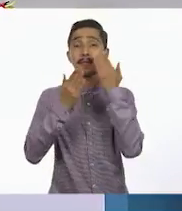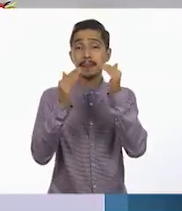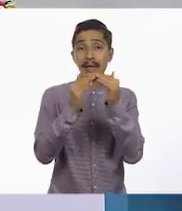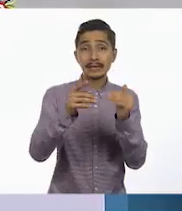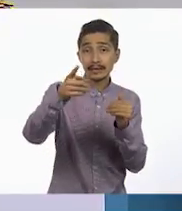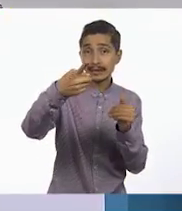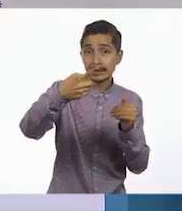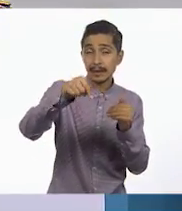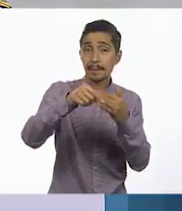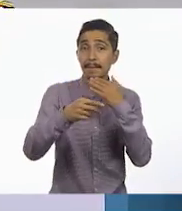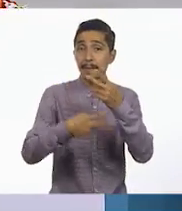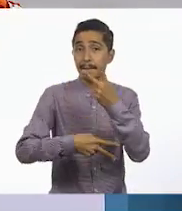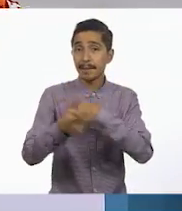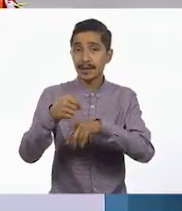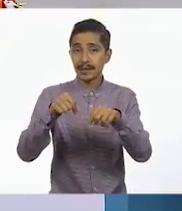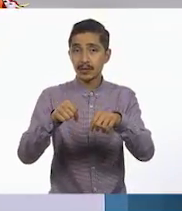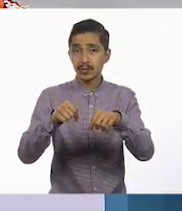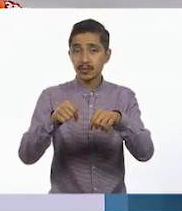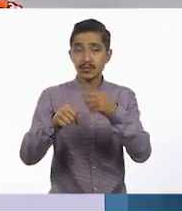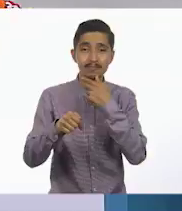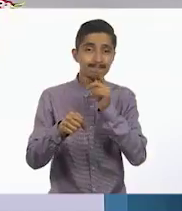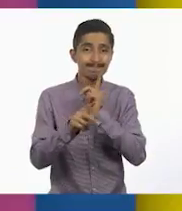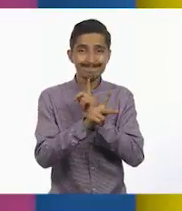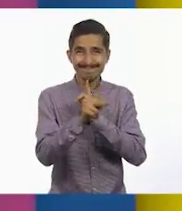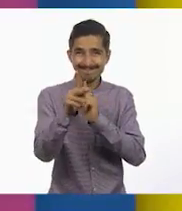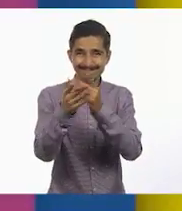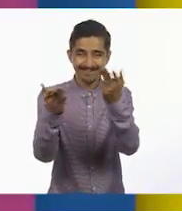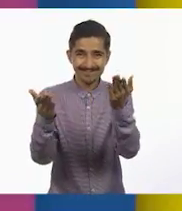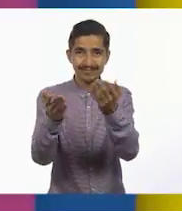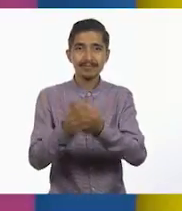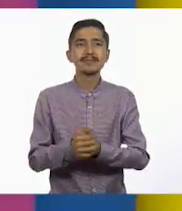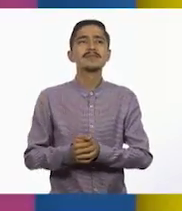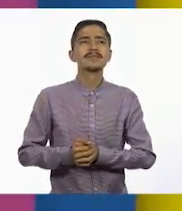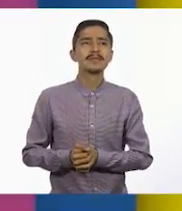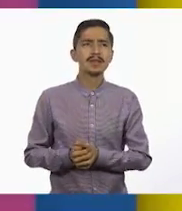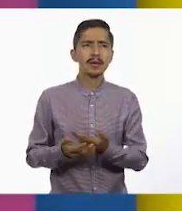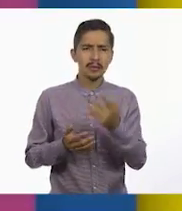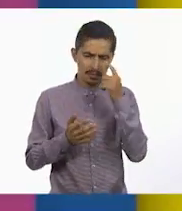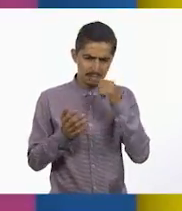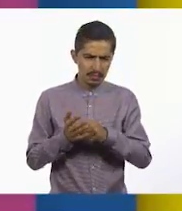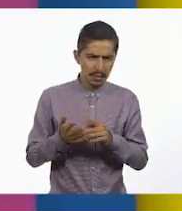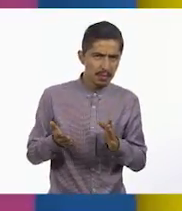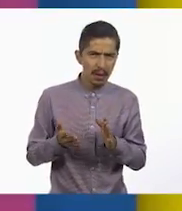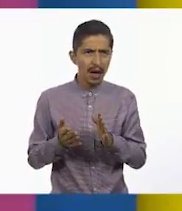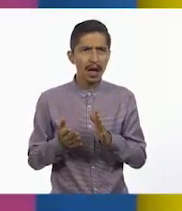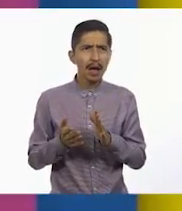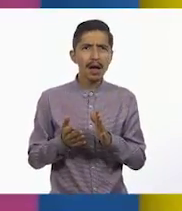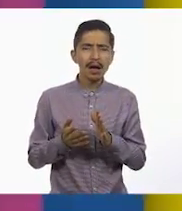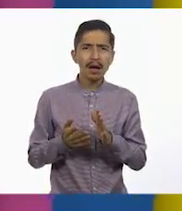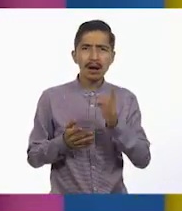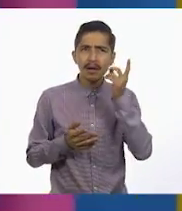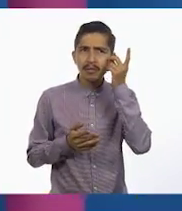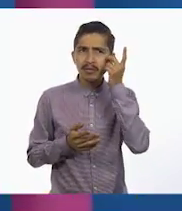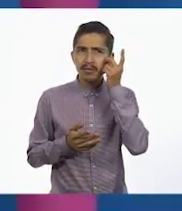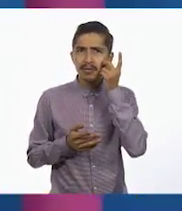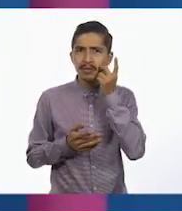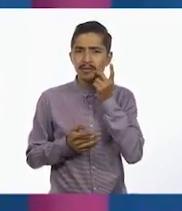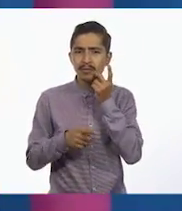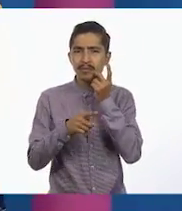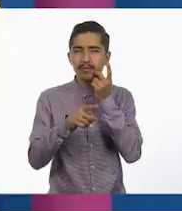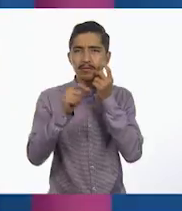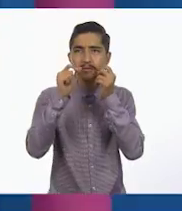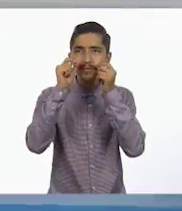casa, bienvenidos. Creo que no nos hace caso porque se quedó dormido con los